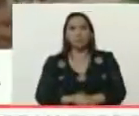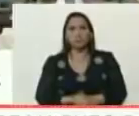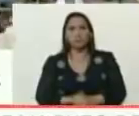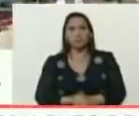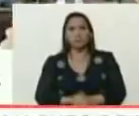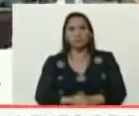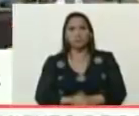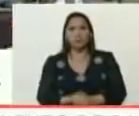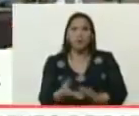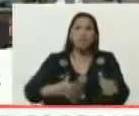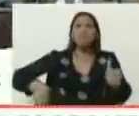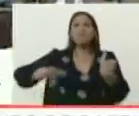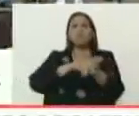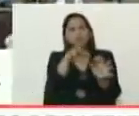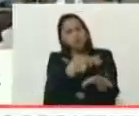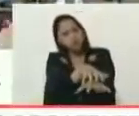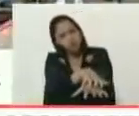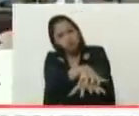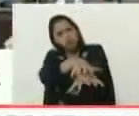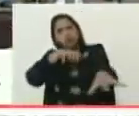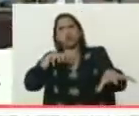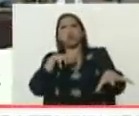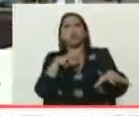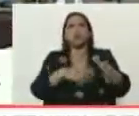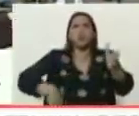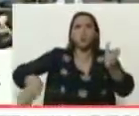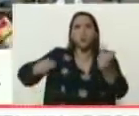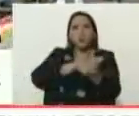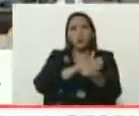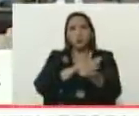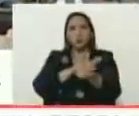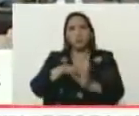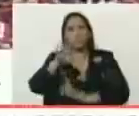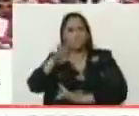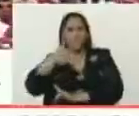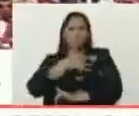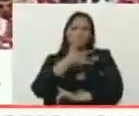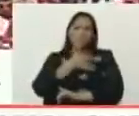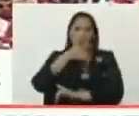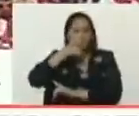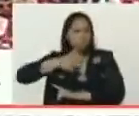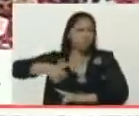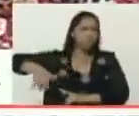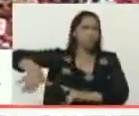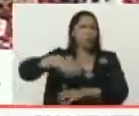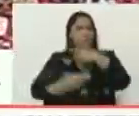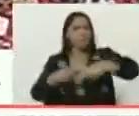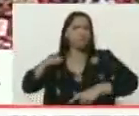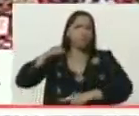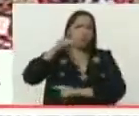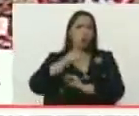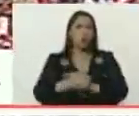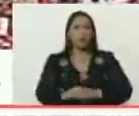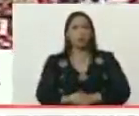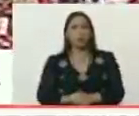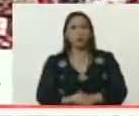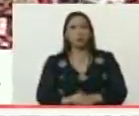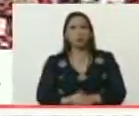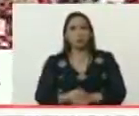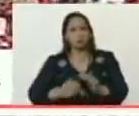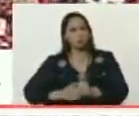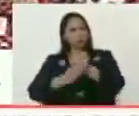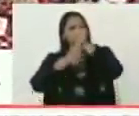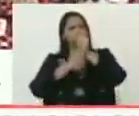Y volverá hecho millones. Y volverá hecho patria, hecho pueblo, hecho revolución. El gran líder